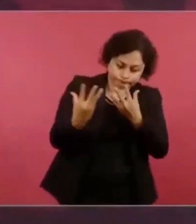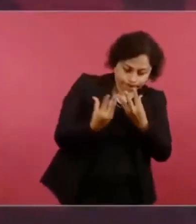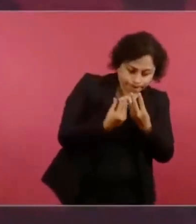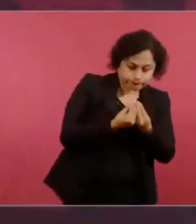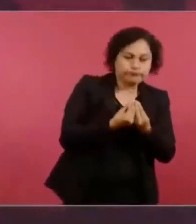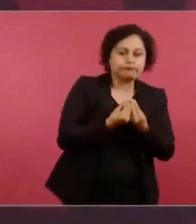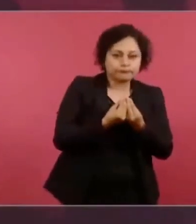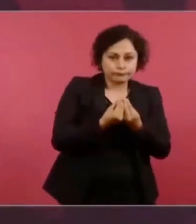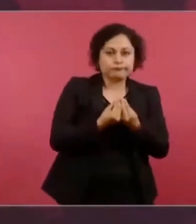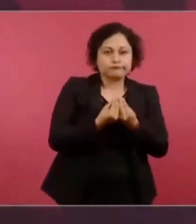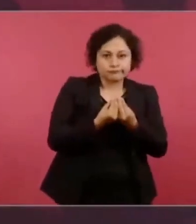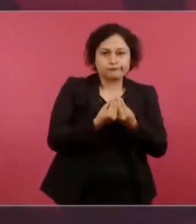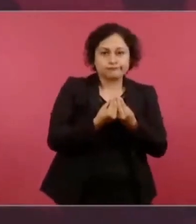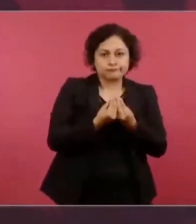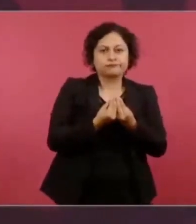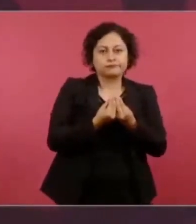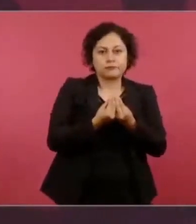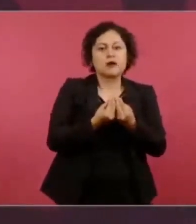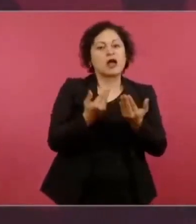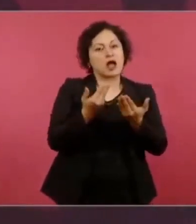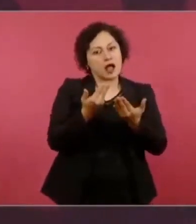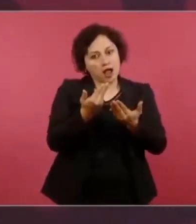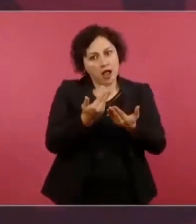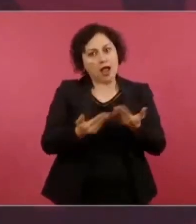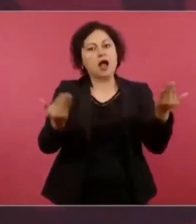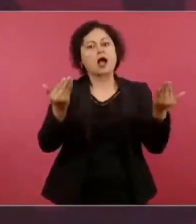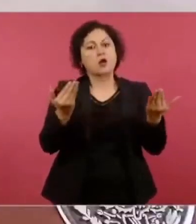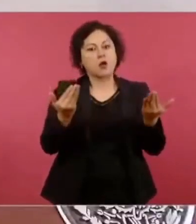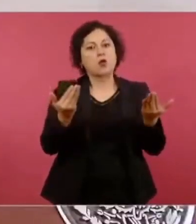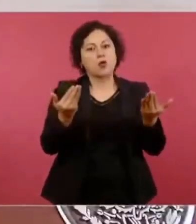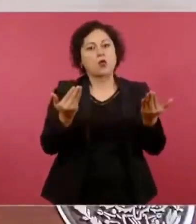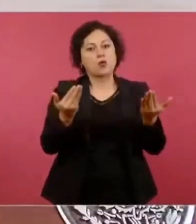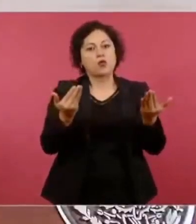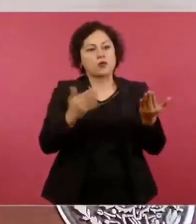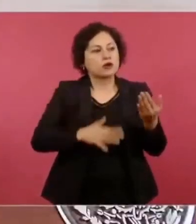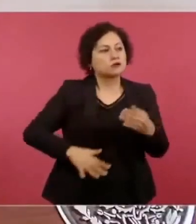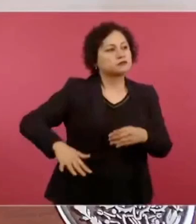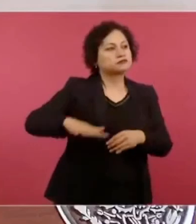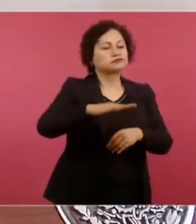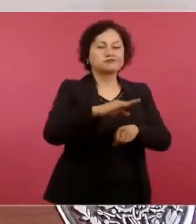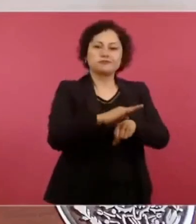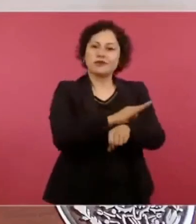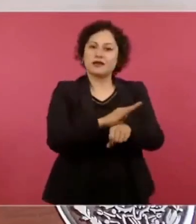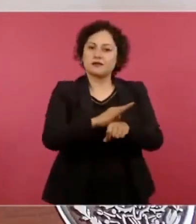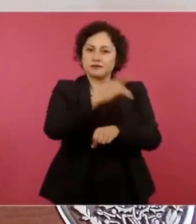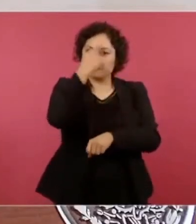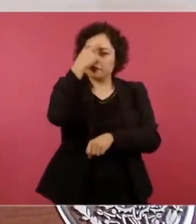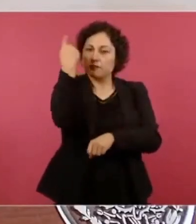en esta empresa que es en beneficio de nuestro pueblo.